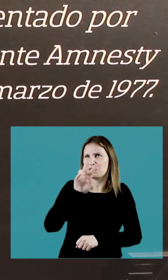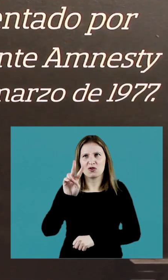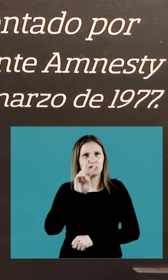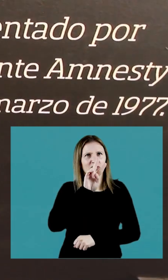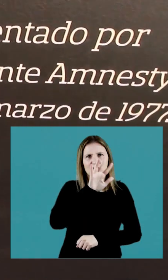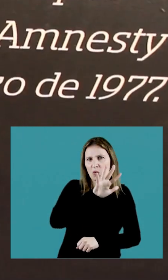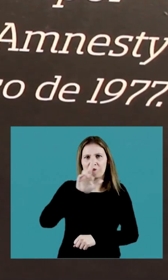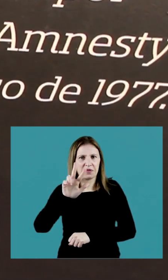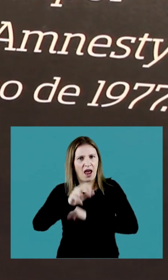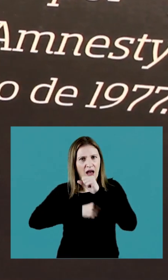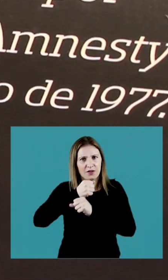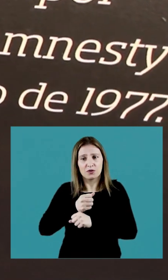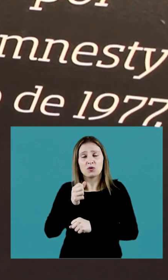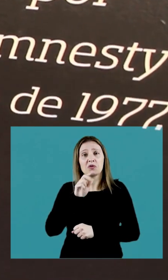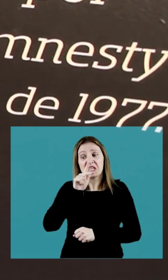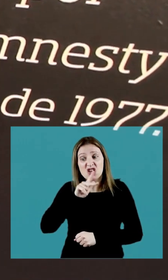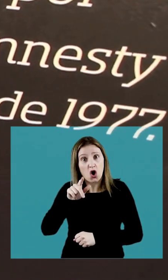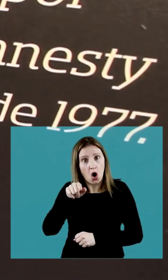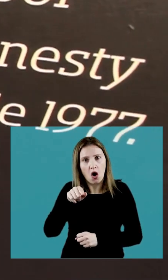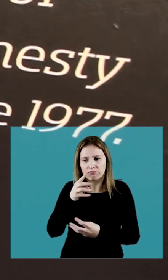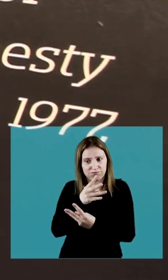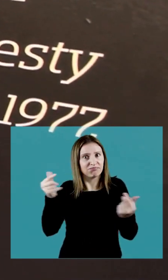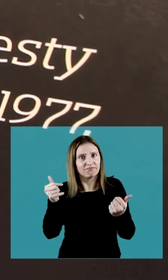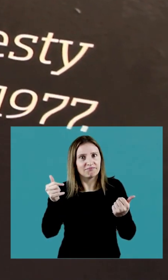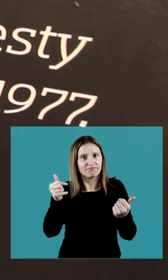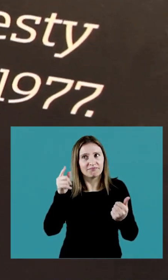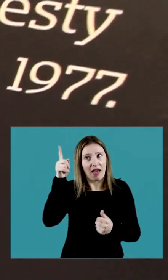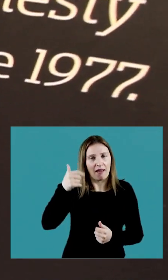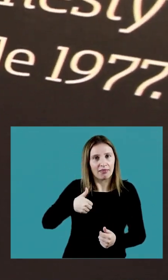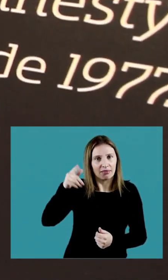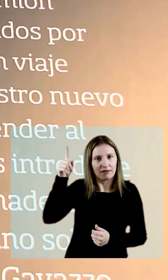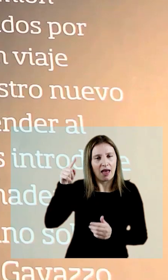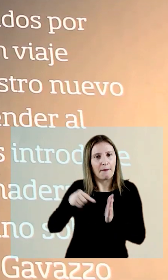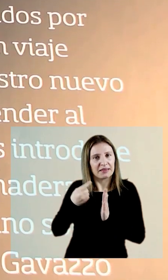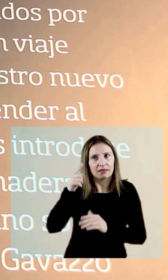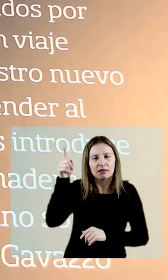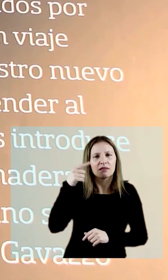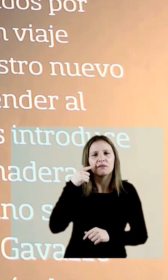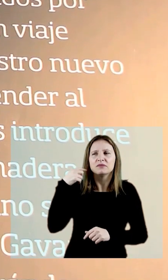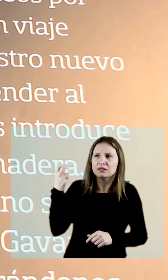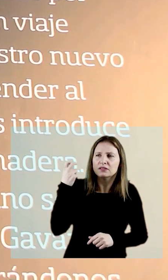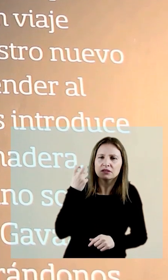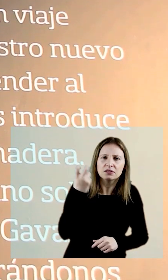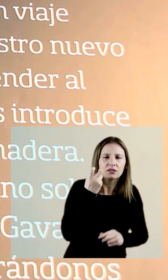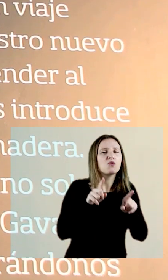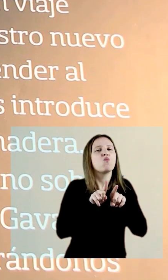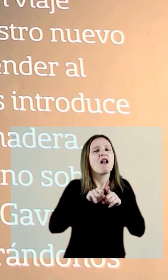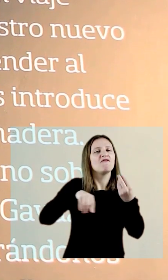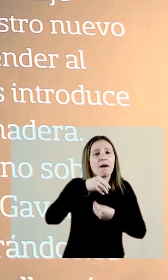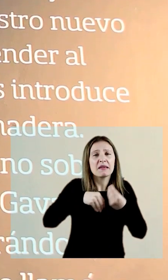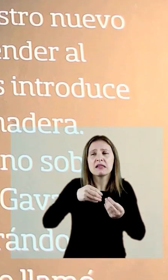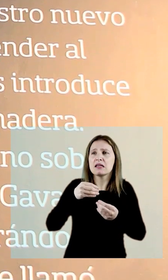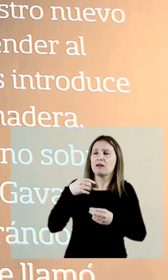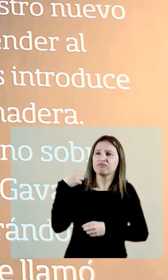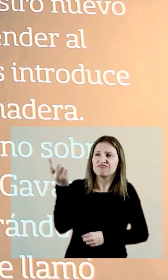años. Su hijo había desaparecido en Buenos Aires y él fue a buscarlo, como hicieron tantos familiares que cruzaban el Río de